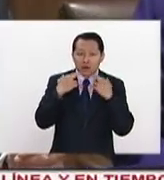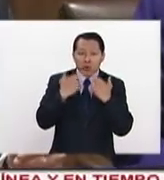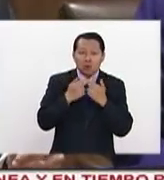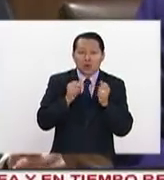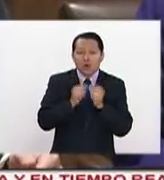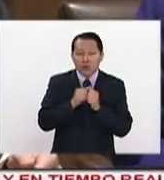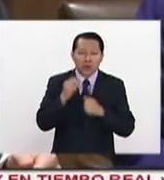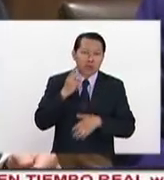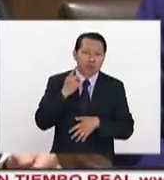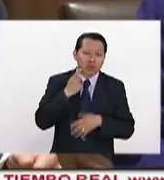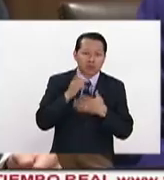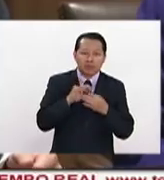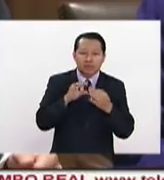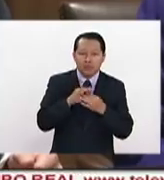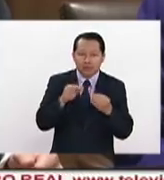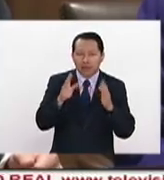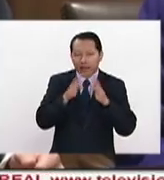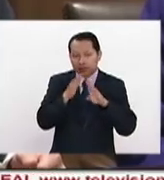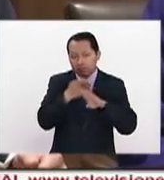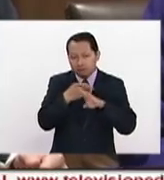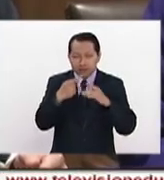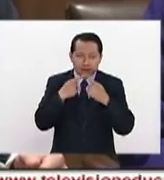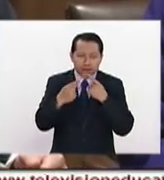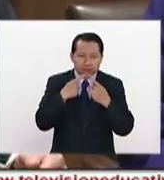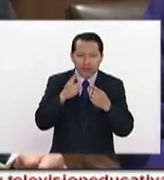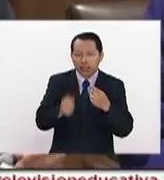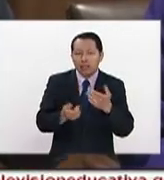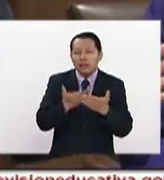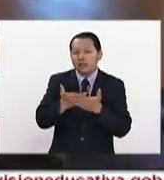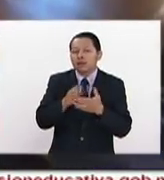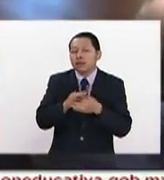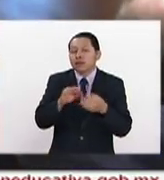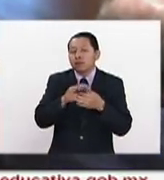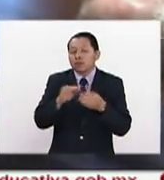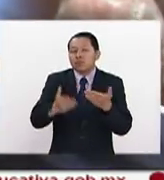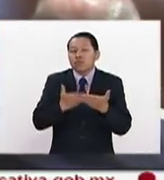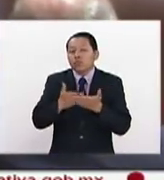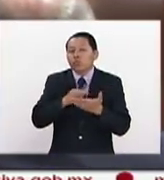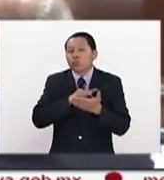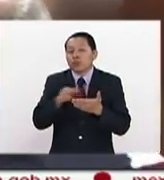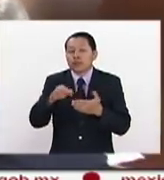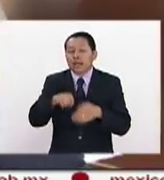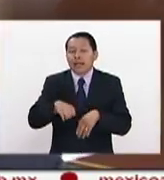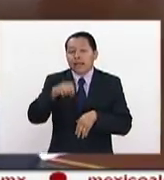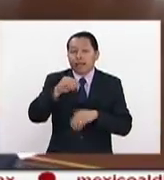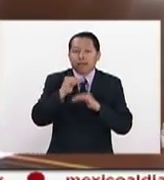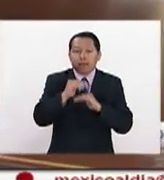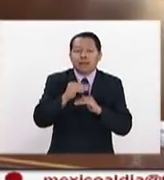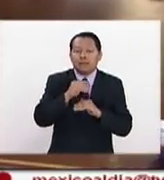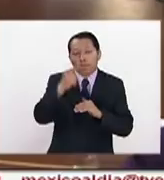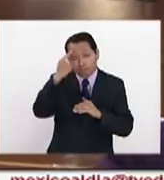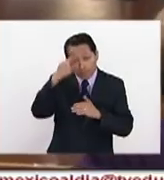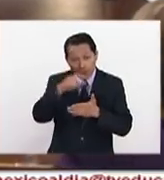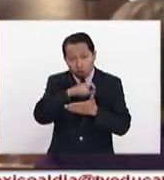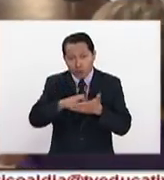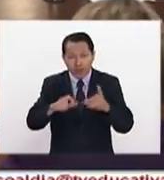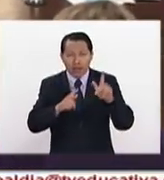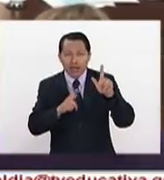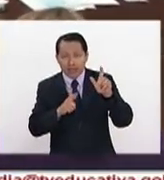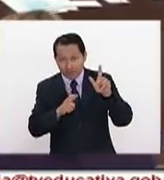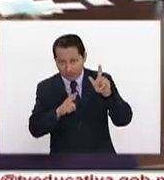aseguró que el tema se discutirá en la Casa Blanca. Puso sobre la mesa su propuesta de aumentar la edad mínima para comprar